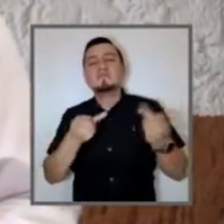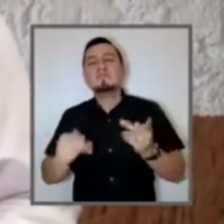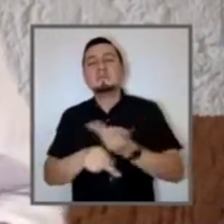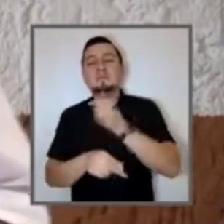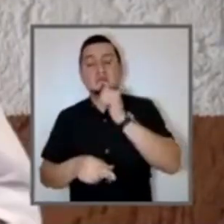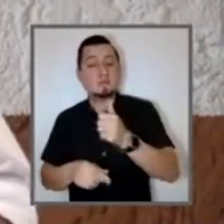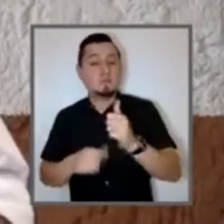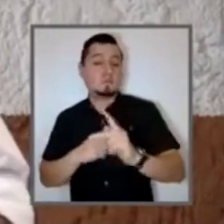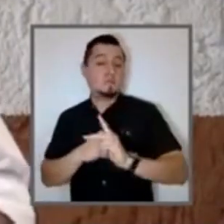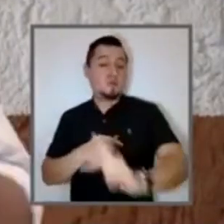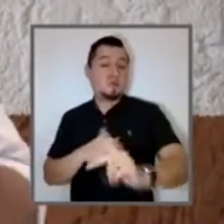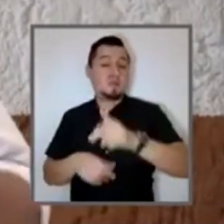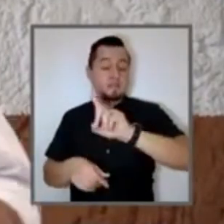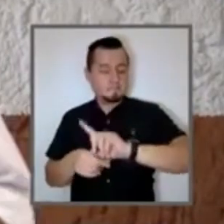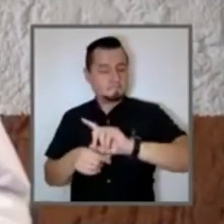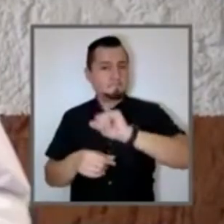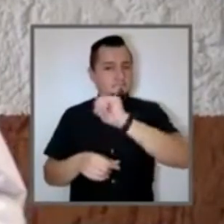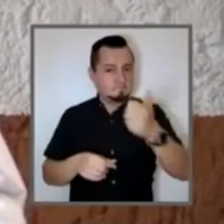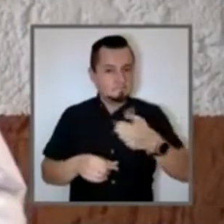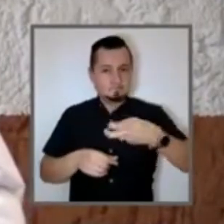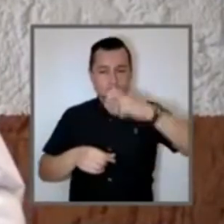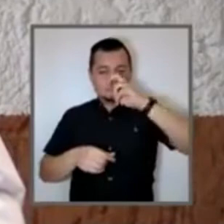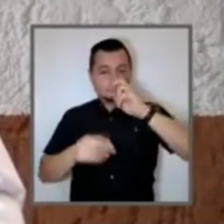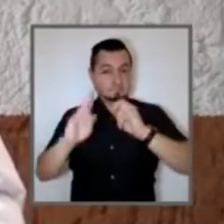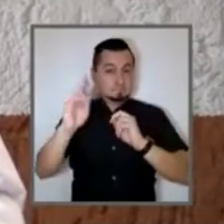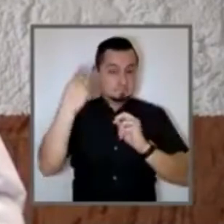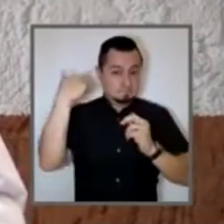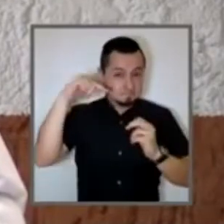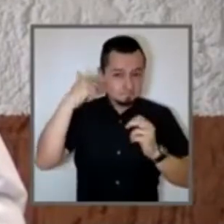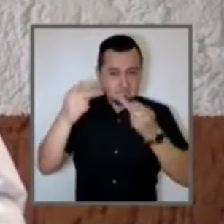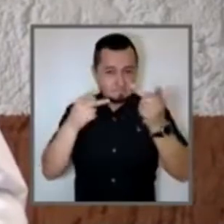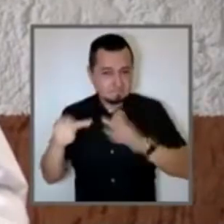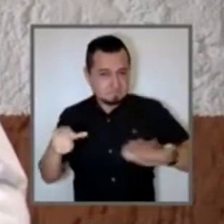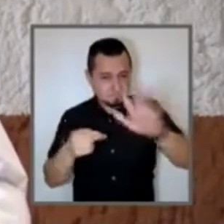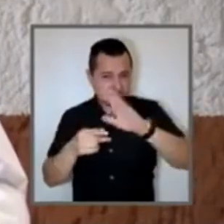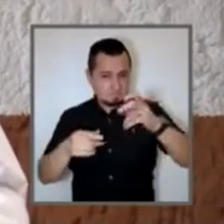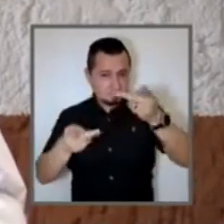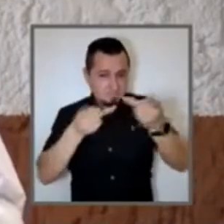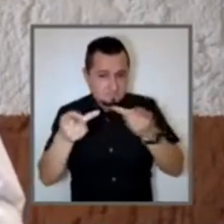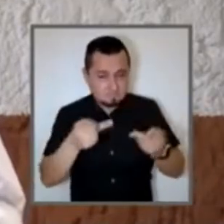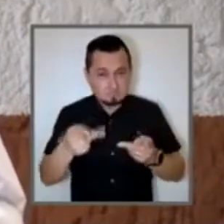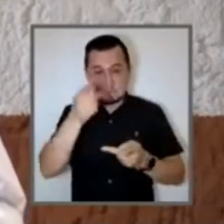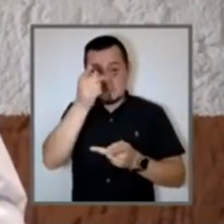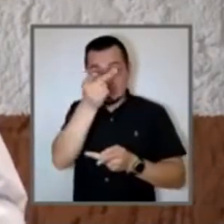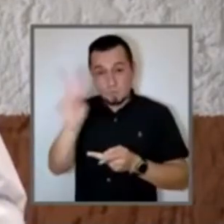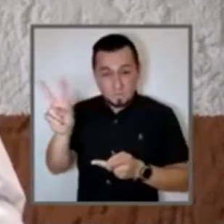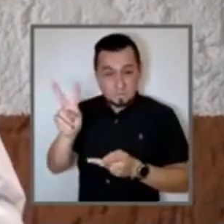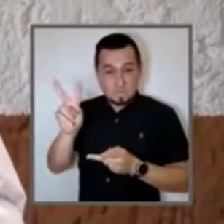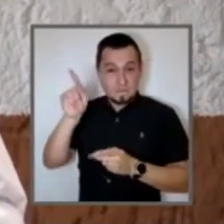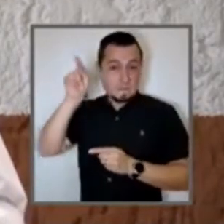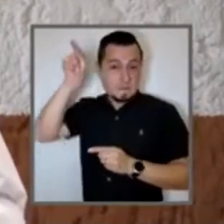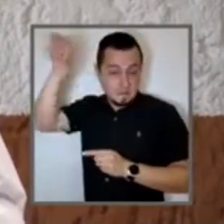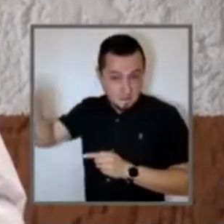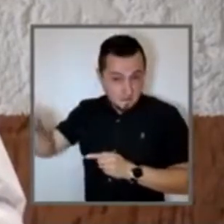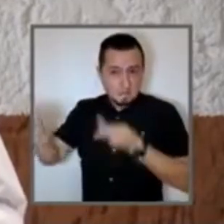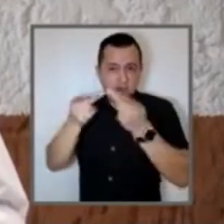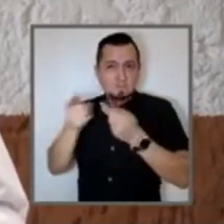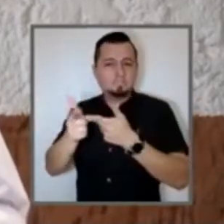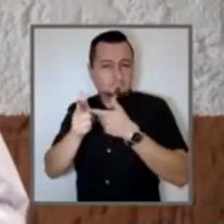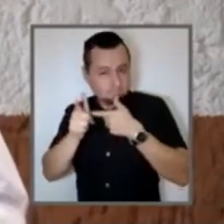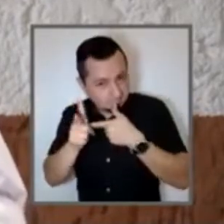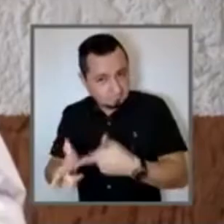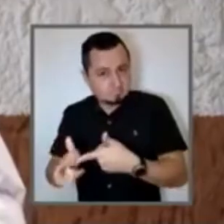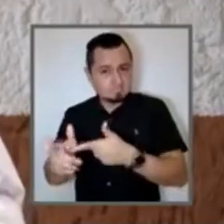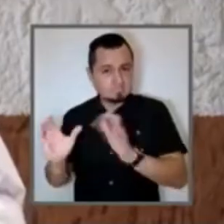algunas medidas que platicamos con el rector también de la universidad y con la mesa de salud para el caso de Puerto Vallarta en específico y vamos a revisar también